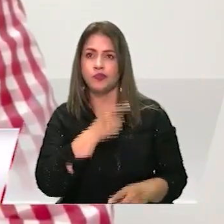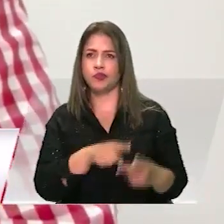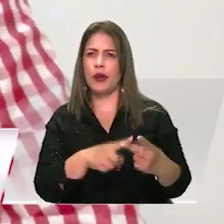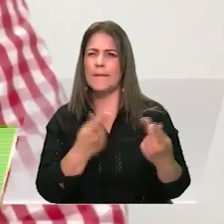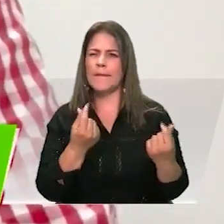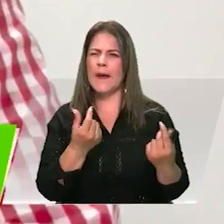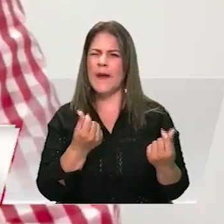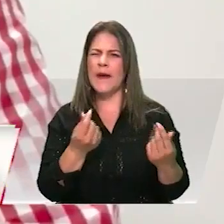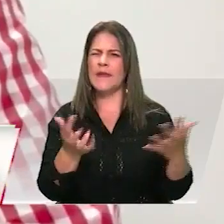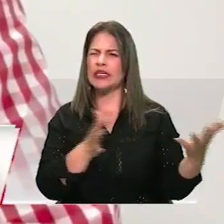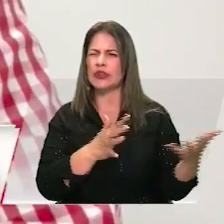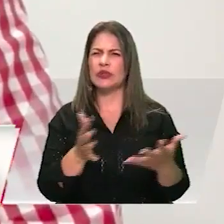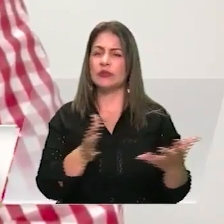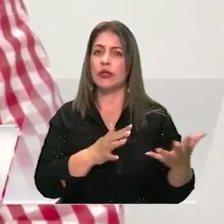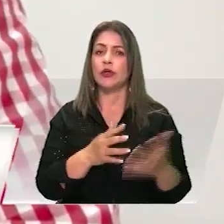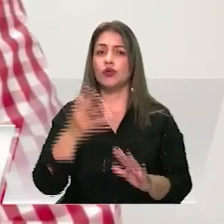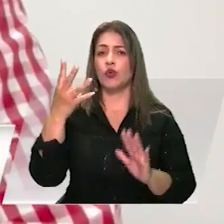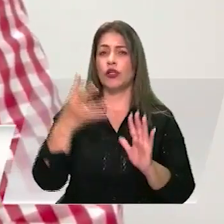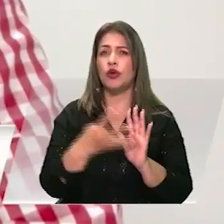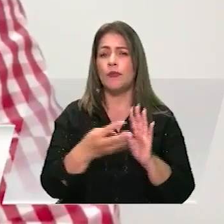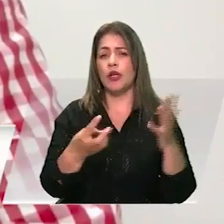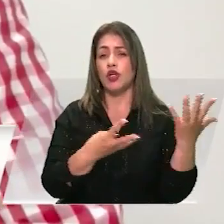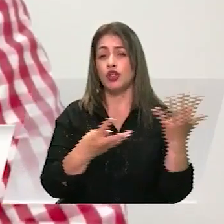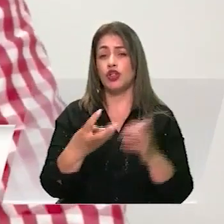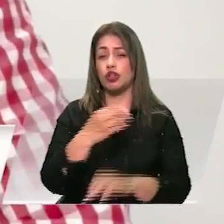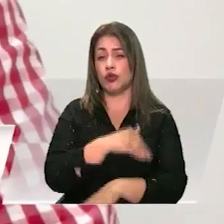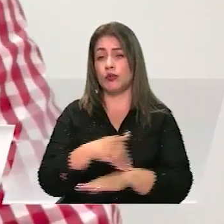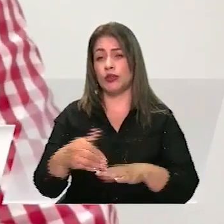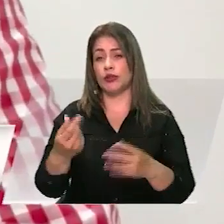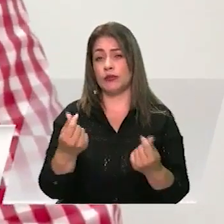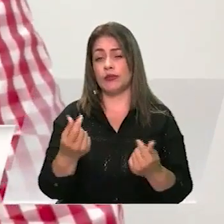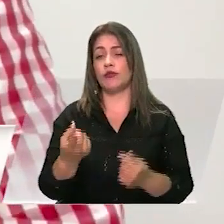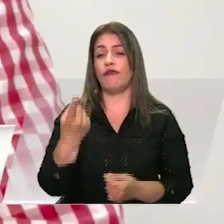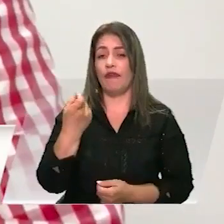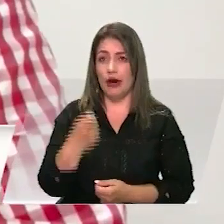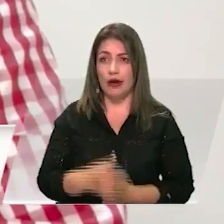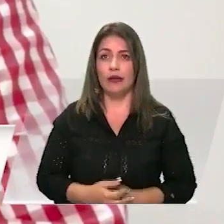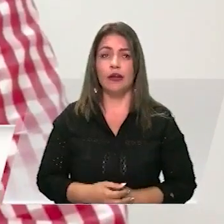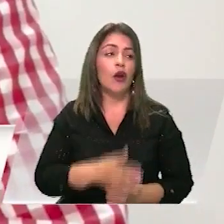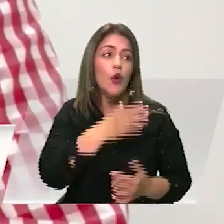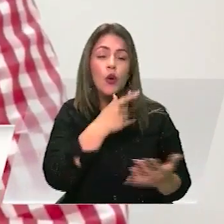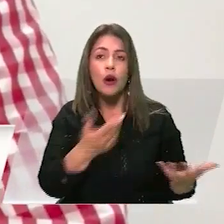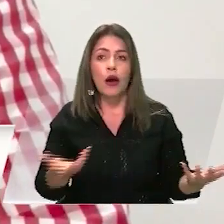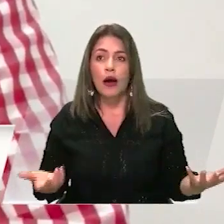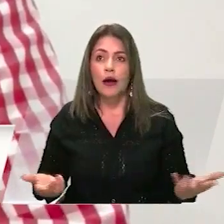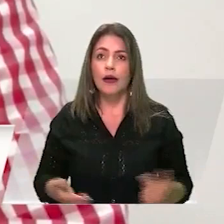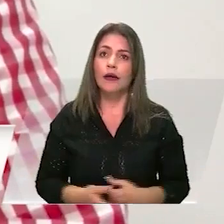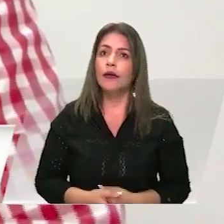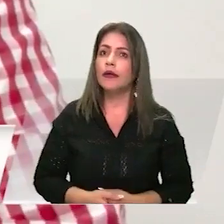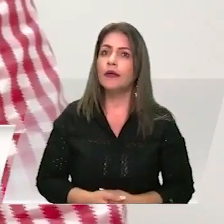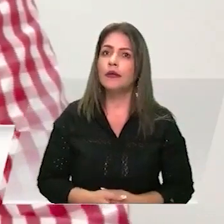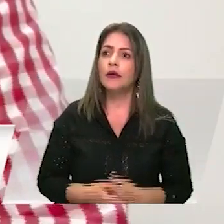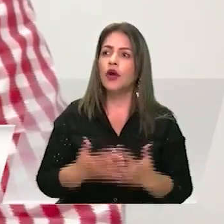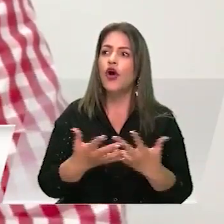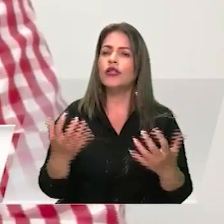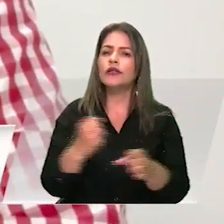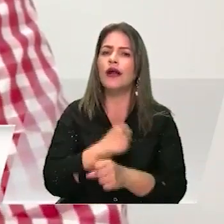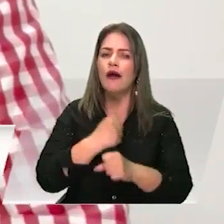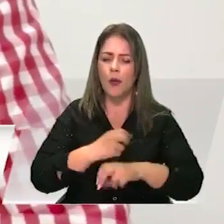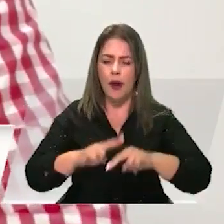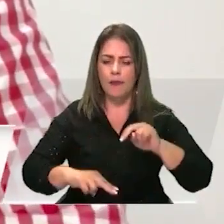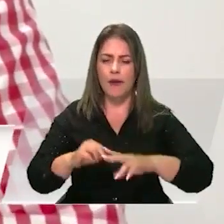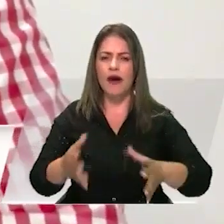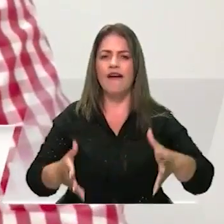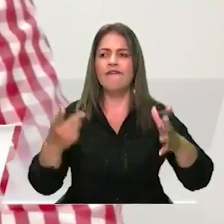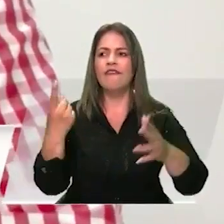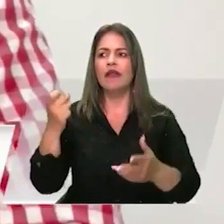déficit aproximado de 4.800 millones de pesos y están algunas obras inconclusas por falta de